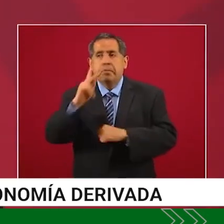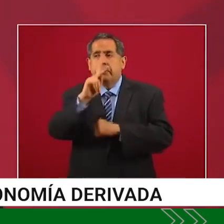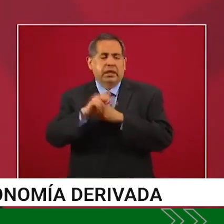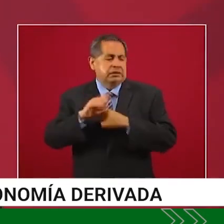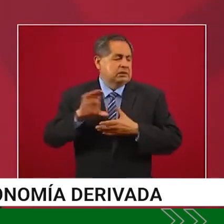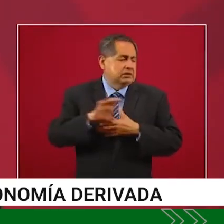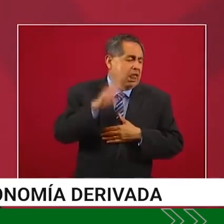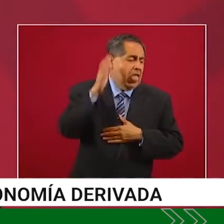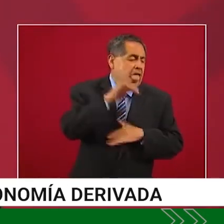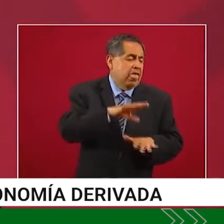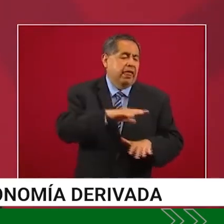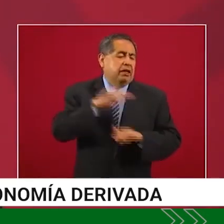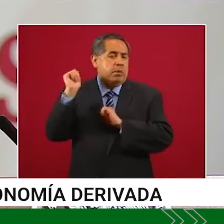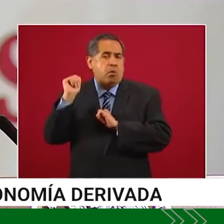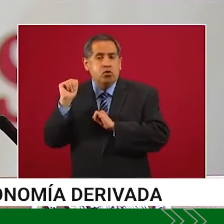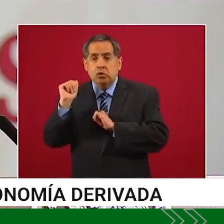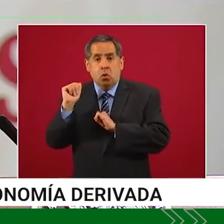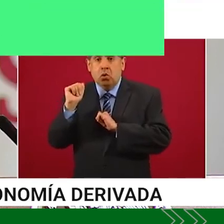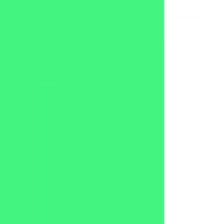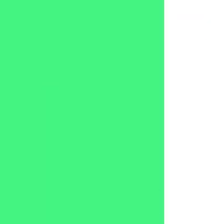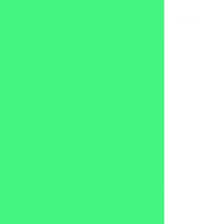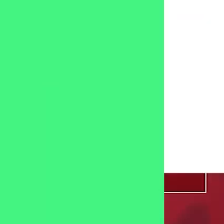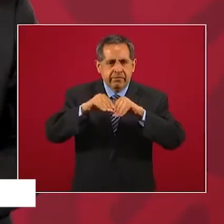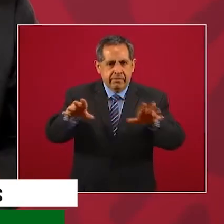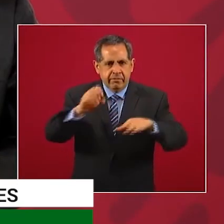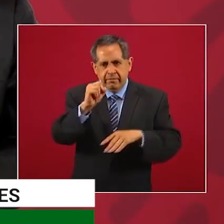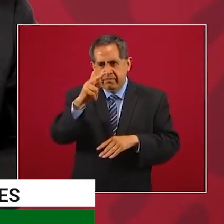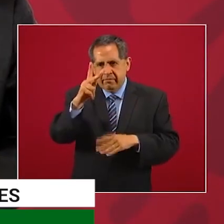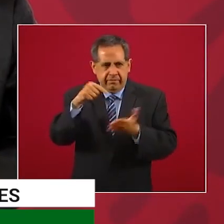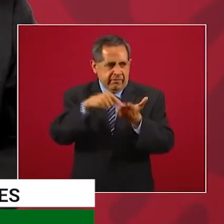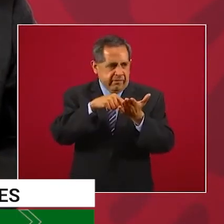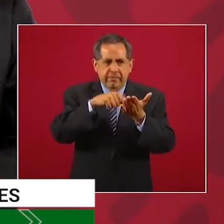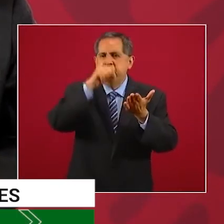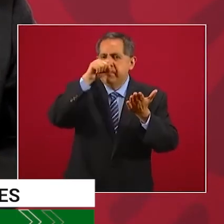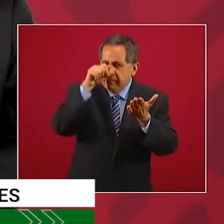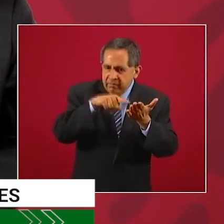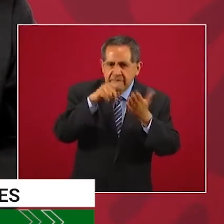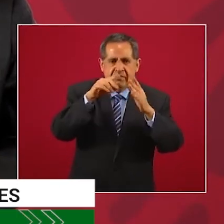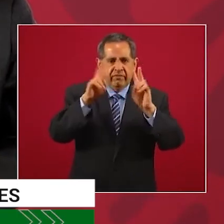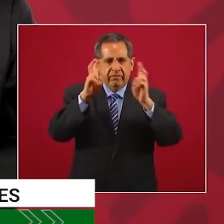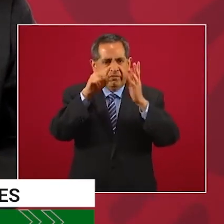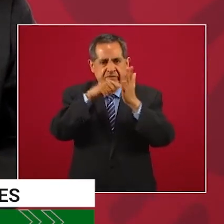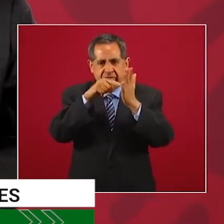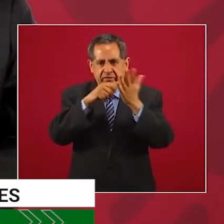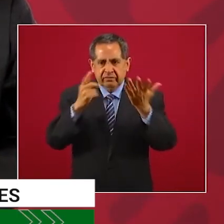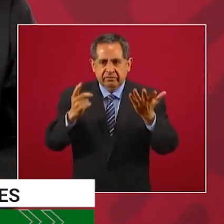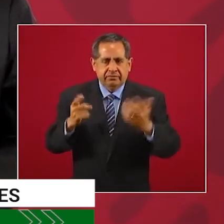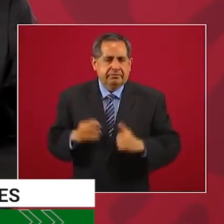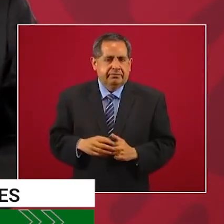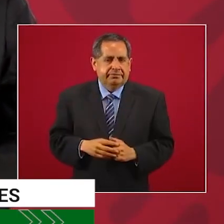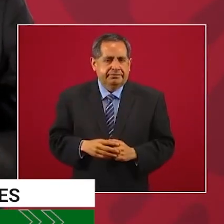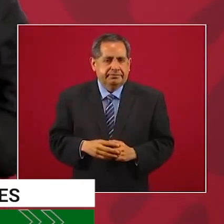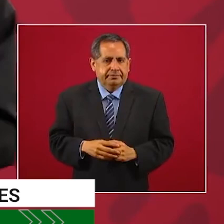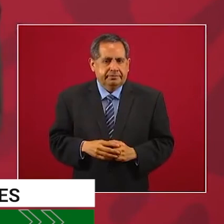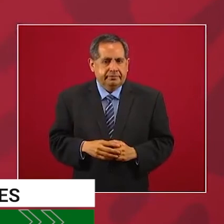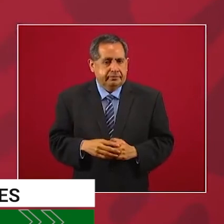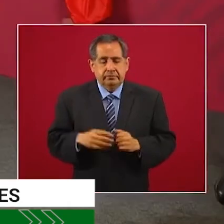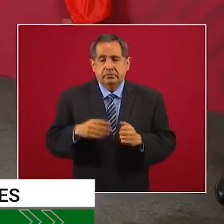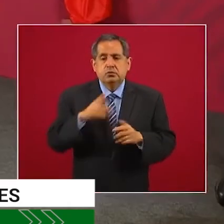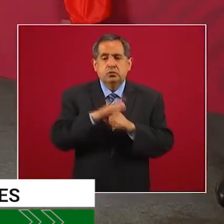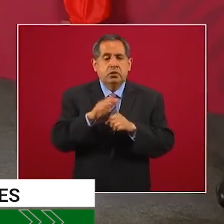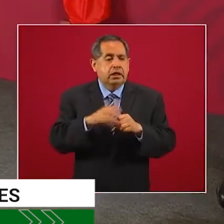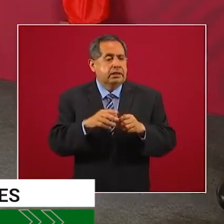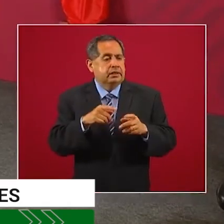pesar del COVID. Y ante el regreso a clases el próximo 24 de agosto, el presidente informó que